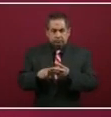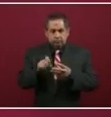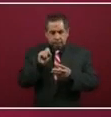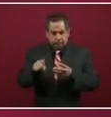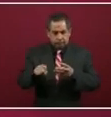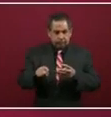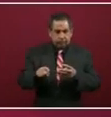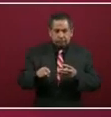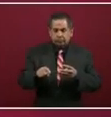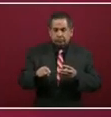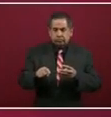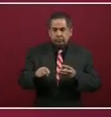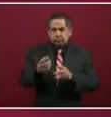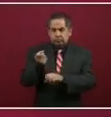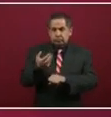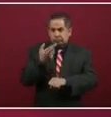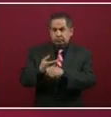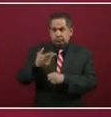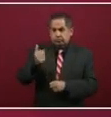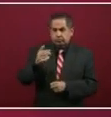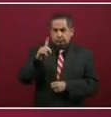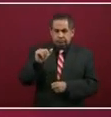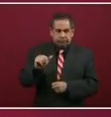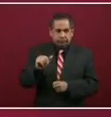también el secretario de Hacienda